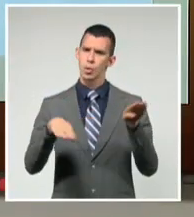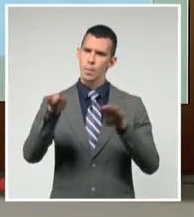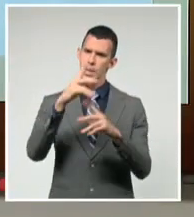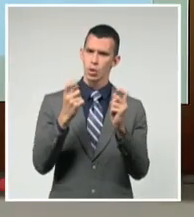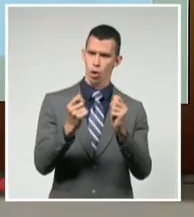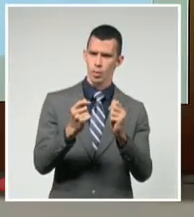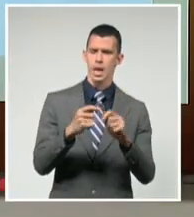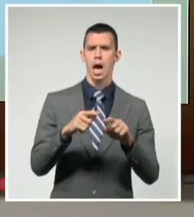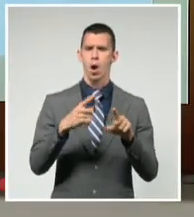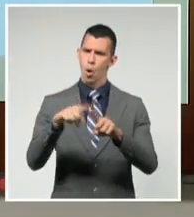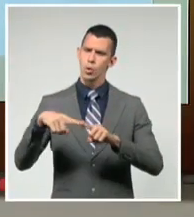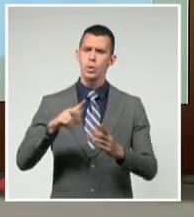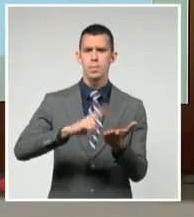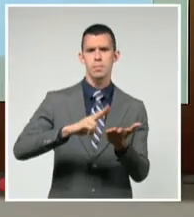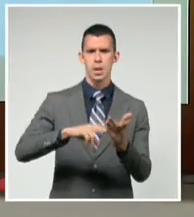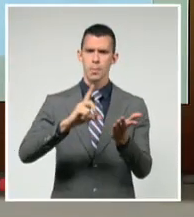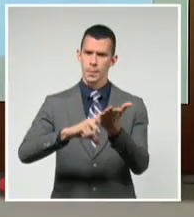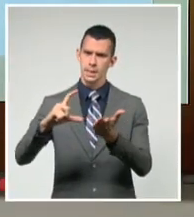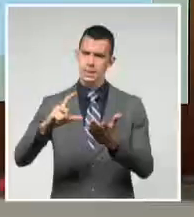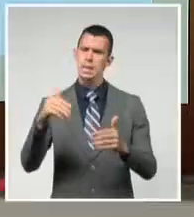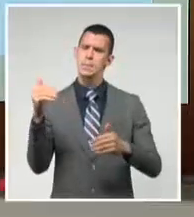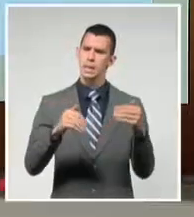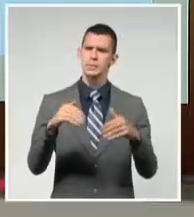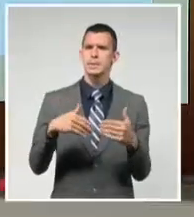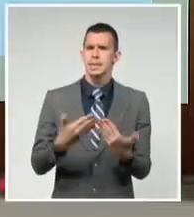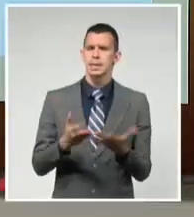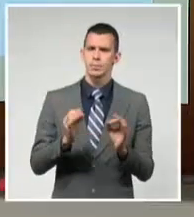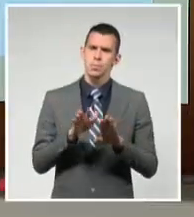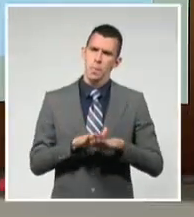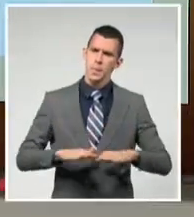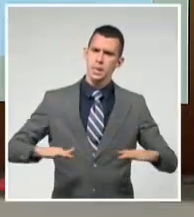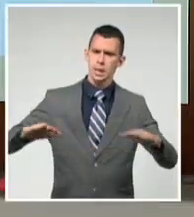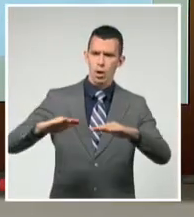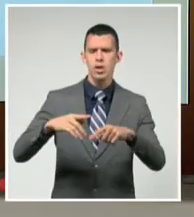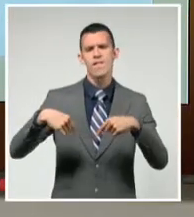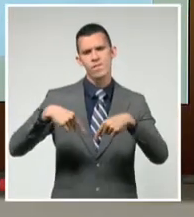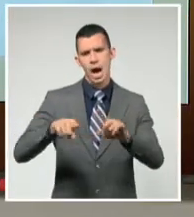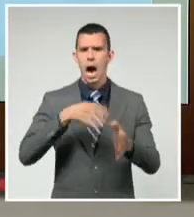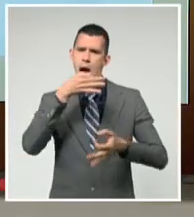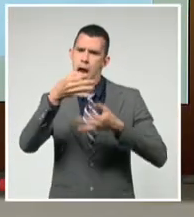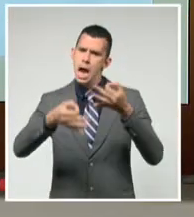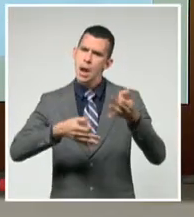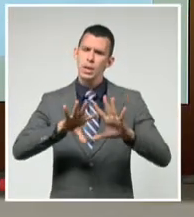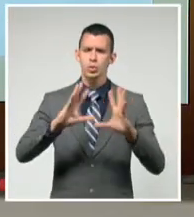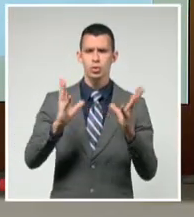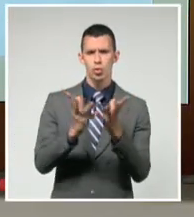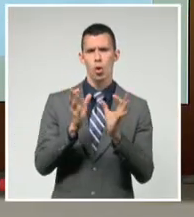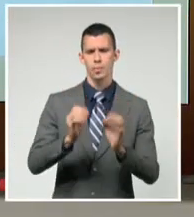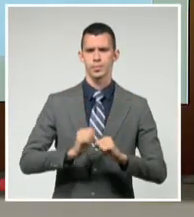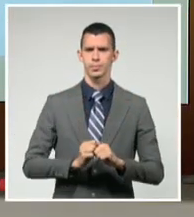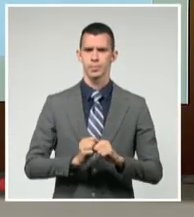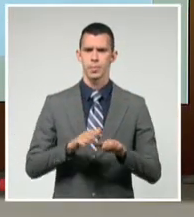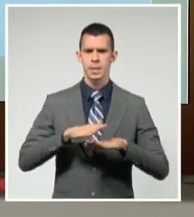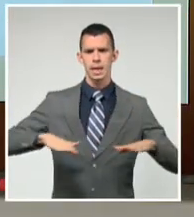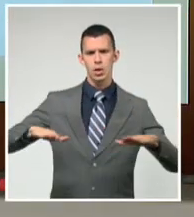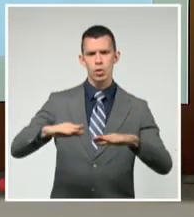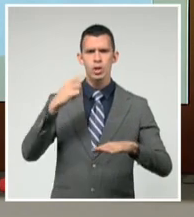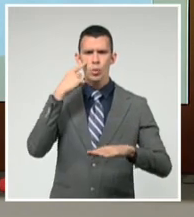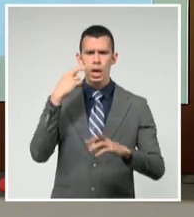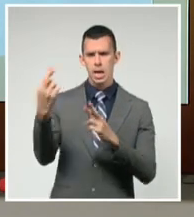fernández y el miembro del buró político del partido y jefe de la comisión de implementación marino murillo pues responderán en la mesa redonda a las opiniones